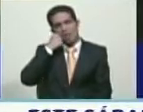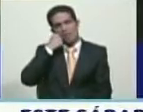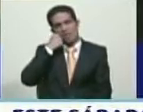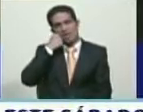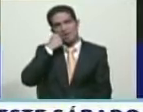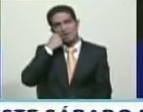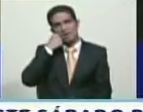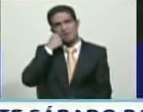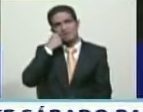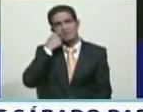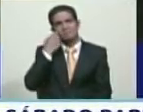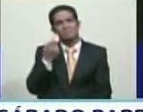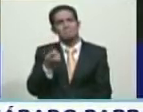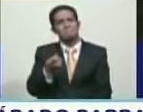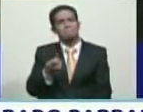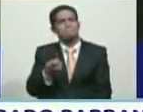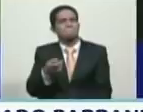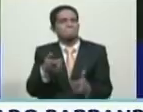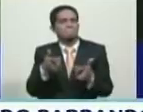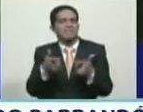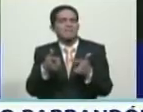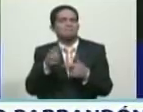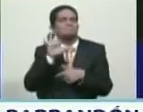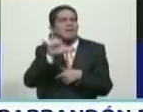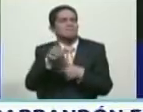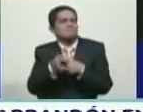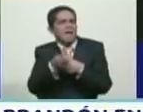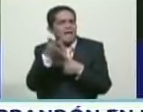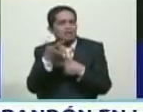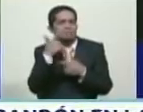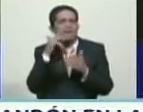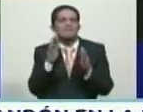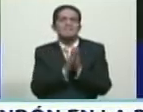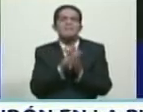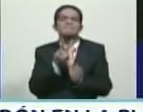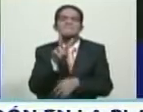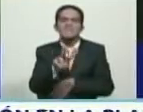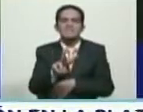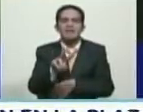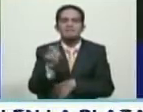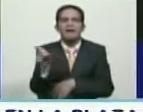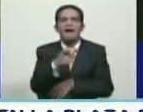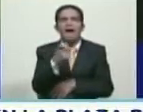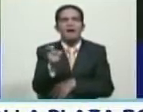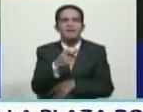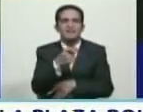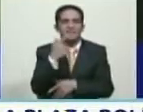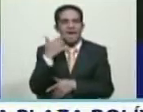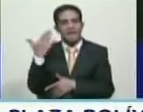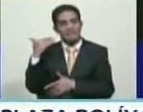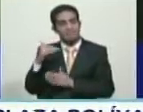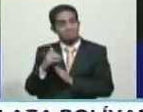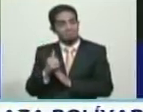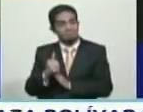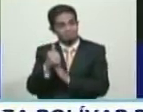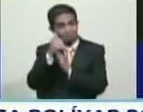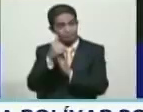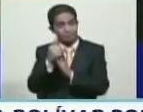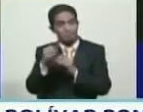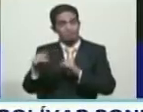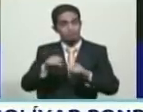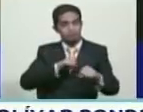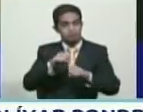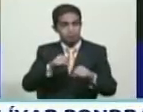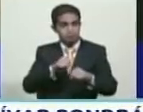que un pequeño país como San Vicente y las Granadinas desempeñó un papel de liderazgo muy importante en